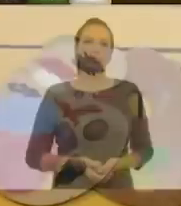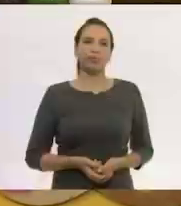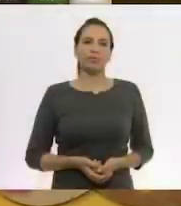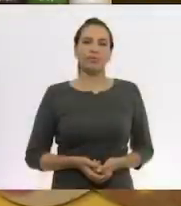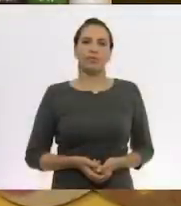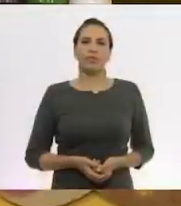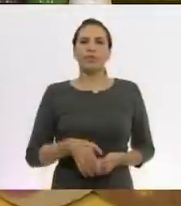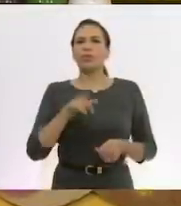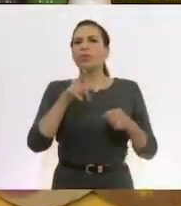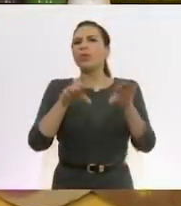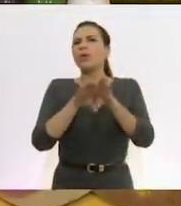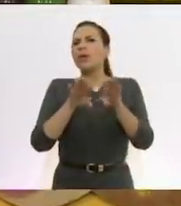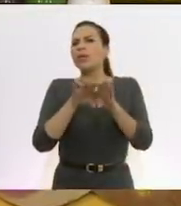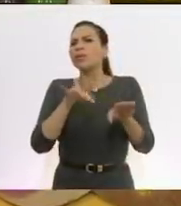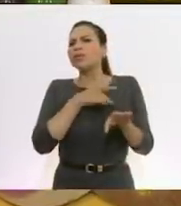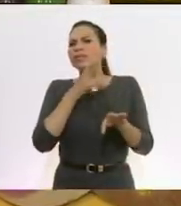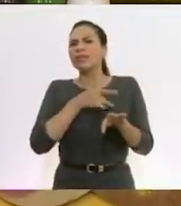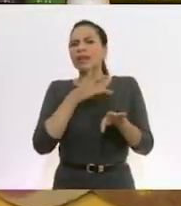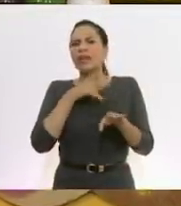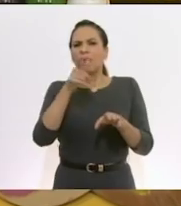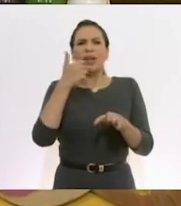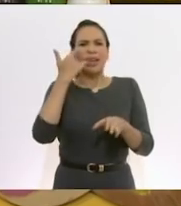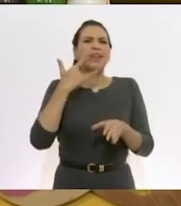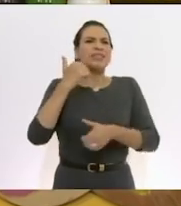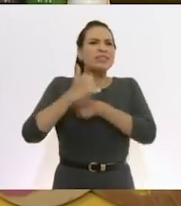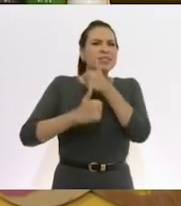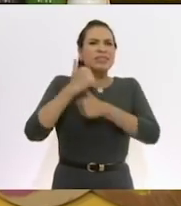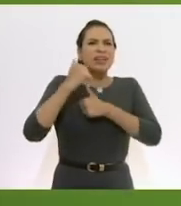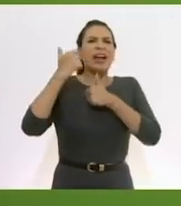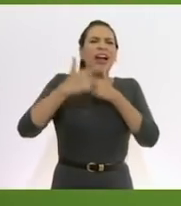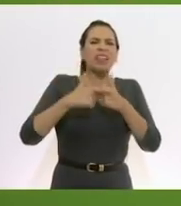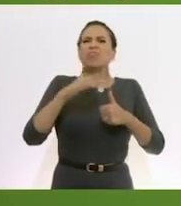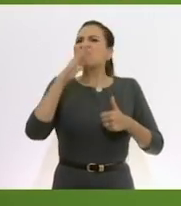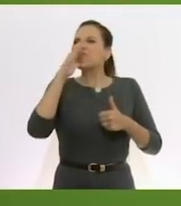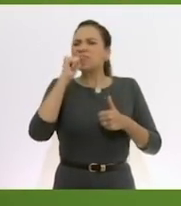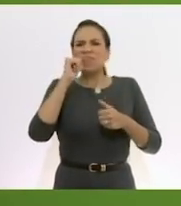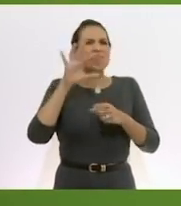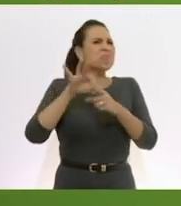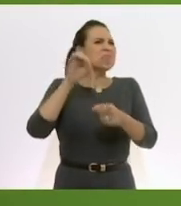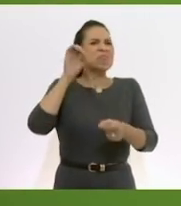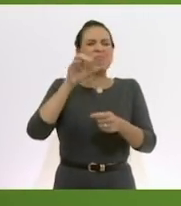¿Cómo te has sentido cuando intentas algo y crees no poder lograrlo?